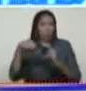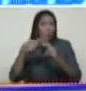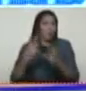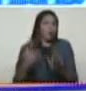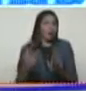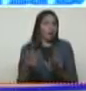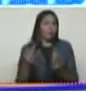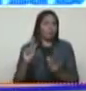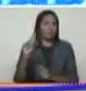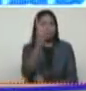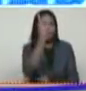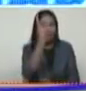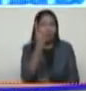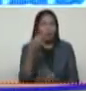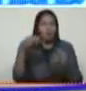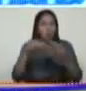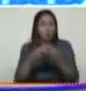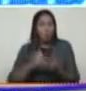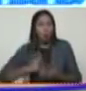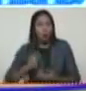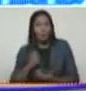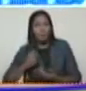Hombres armados, grupos de comando.